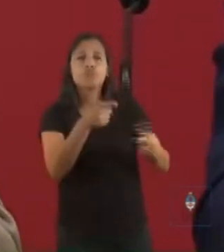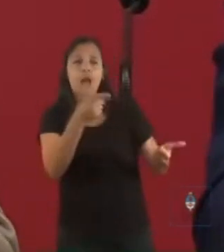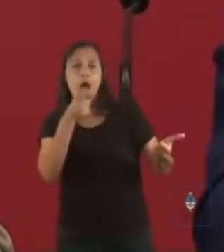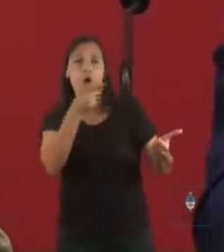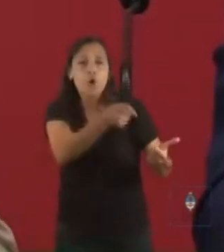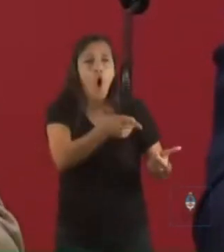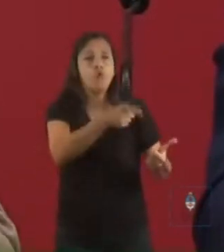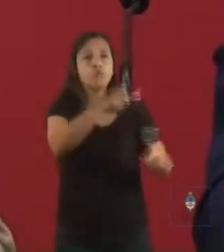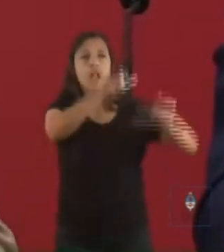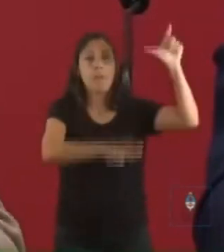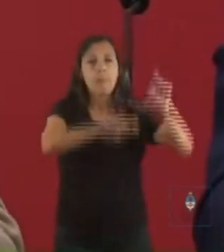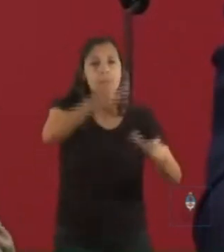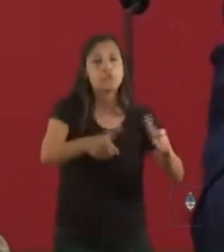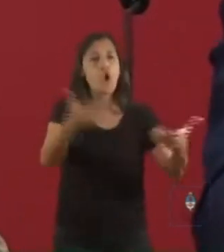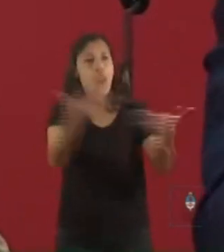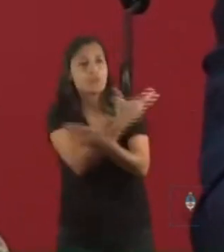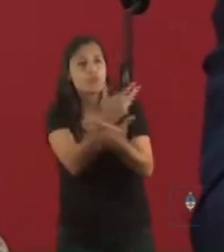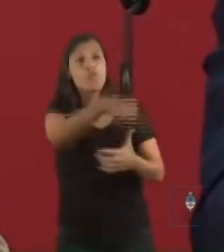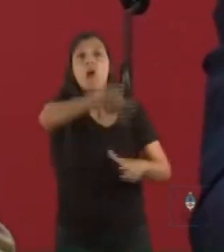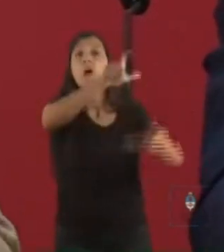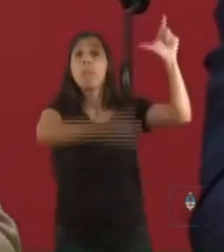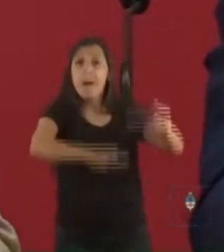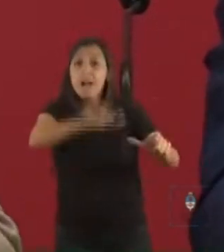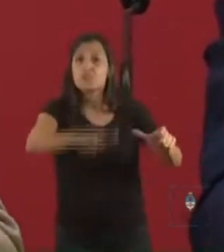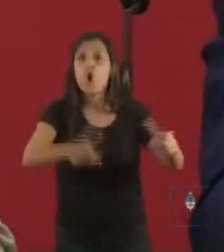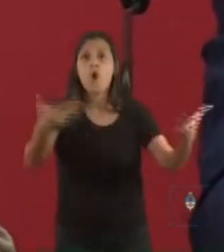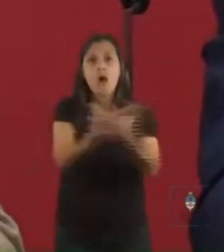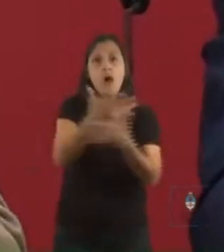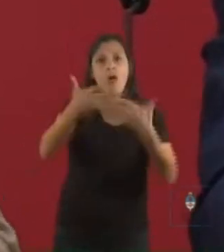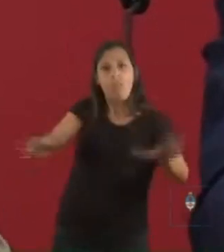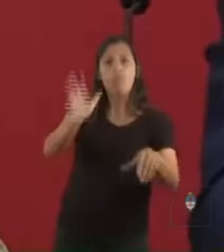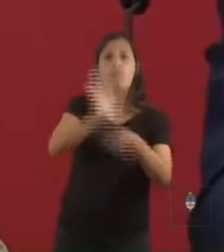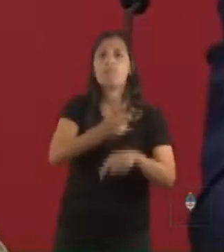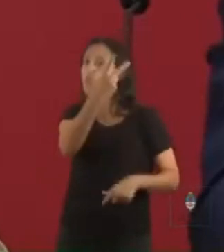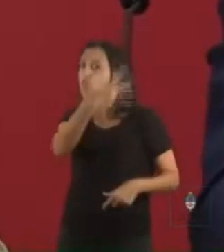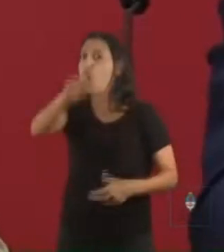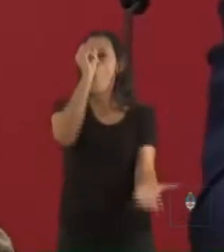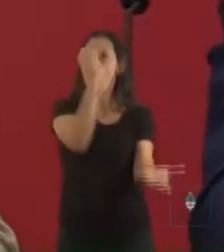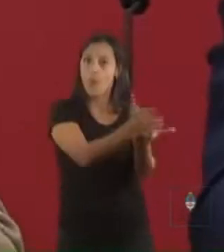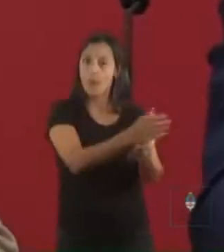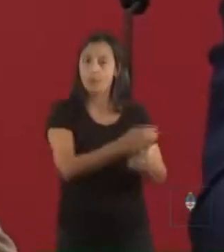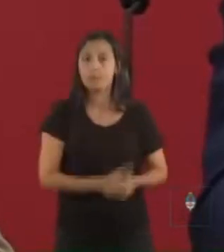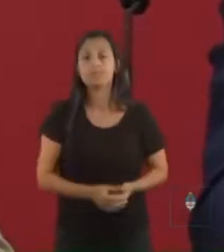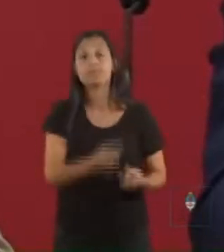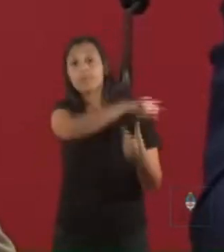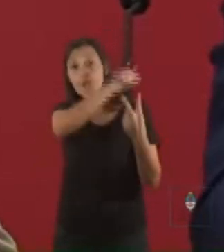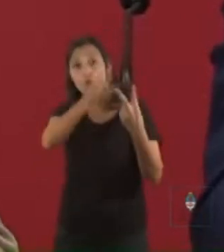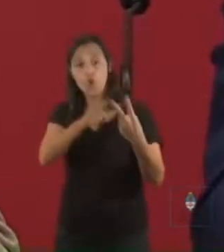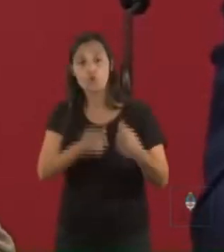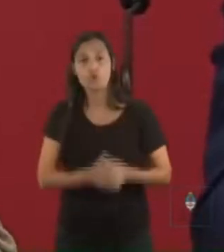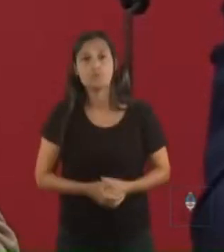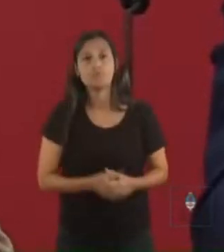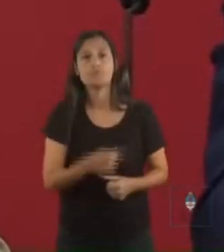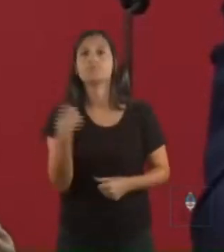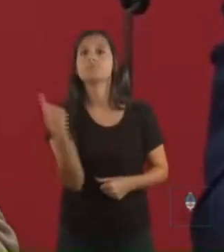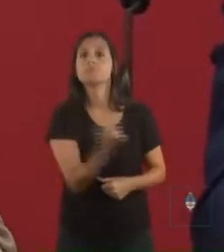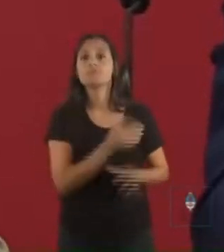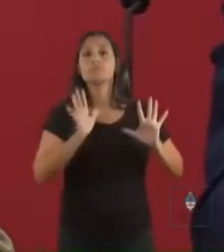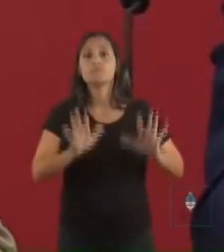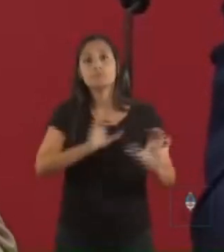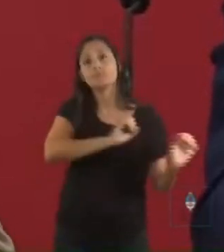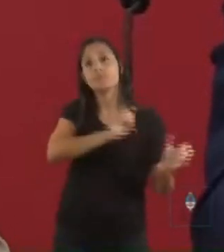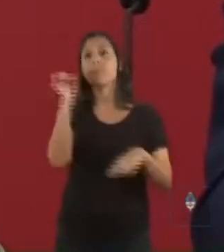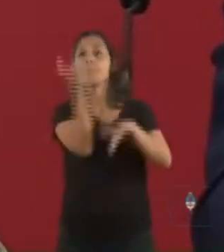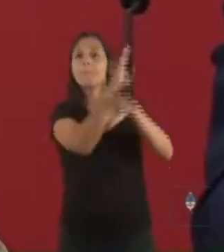a la población y sembrar el terror tiene doble pena dos estamos enviando al